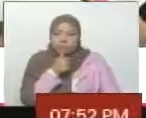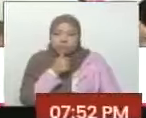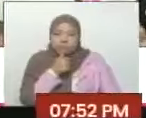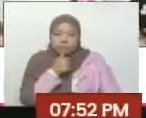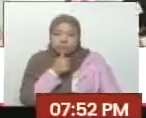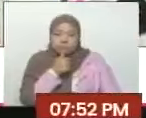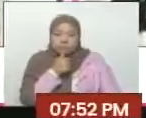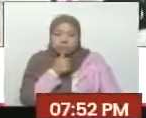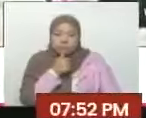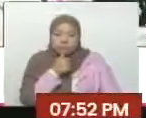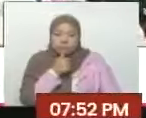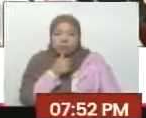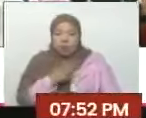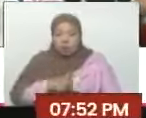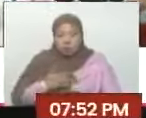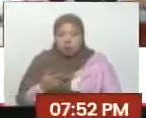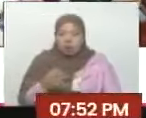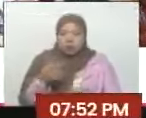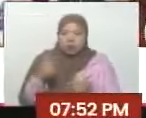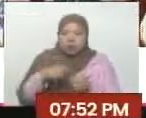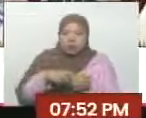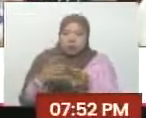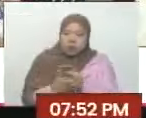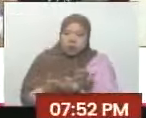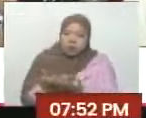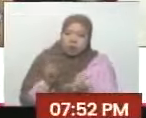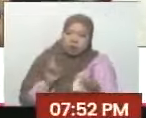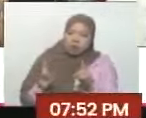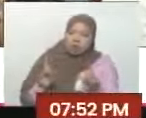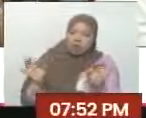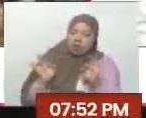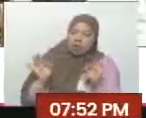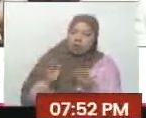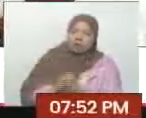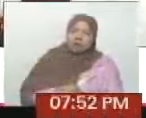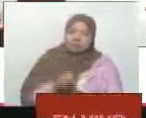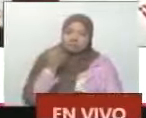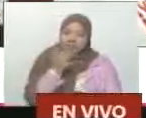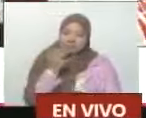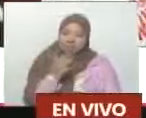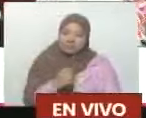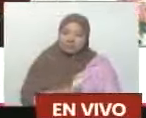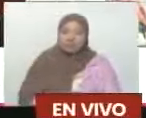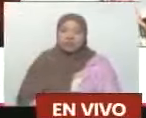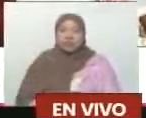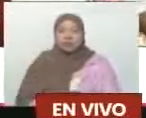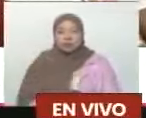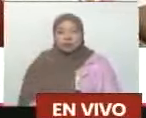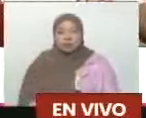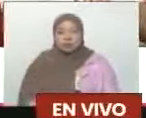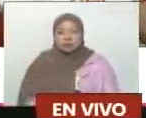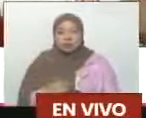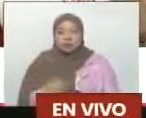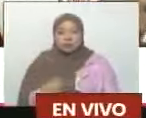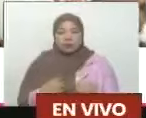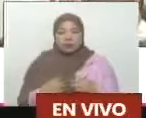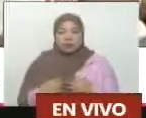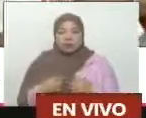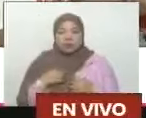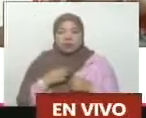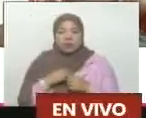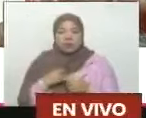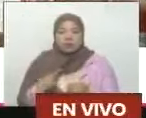Puedo hablar tranquilo, ¿verdad? Sin meterme en problema con nadie. Los economistas tienen una especialidad, con el permiso de los economistas, ¿vale? Que los quiero